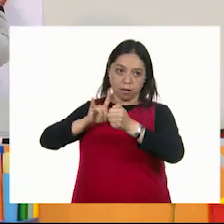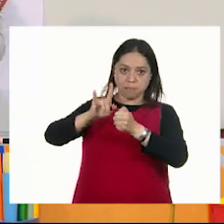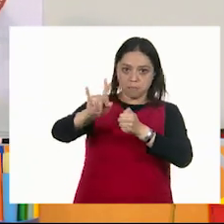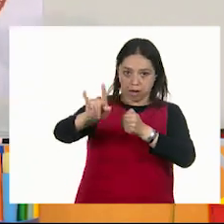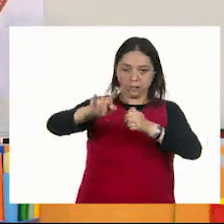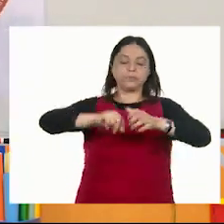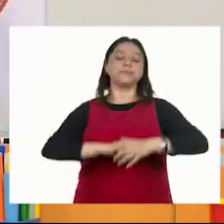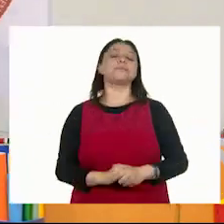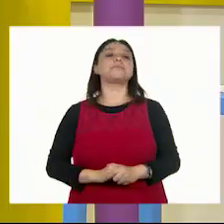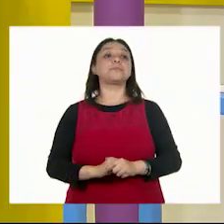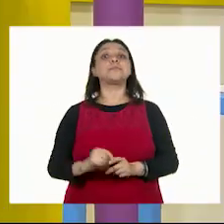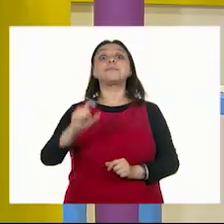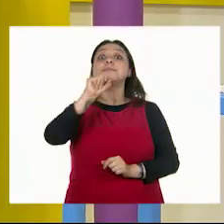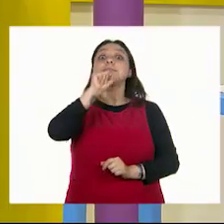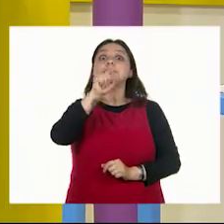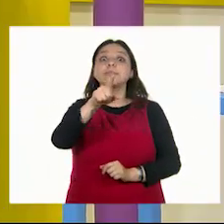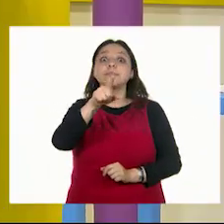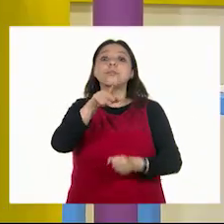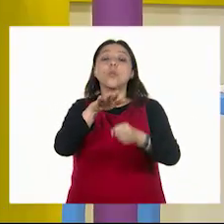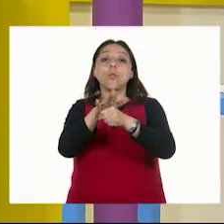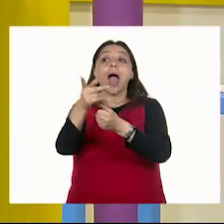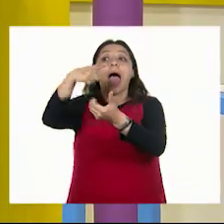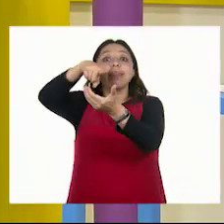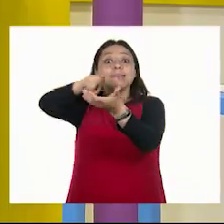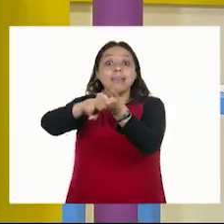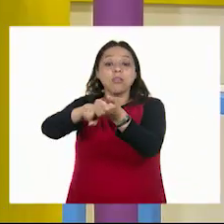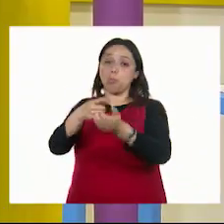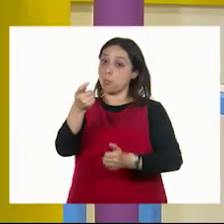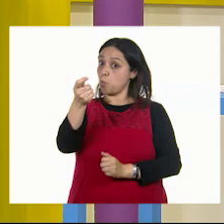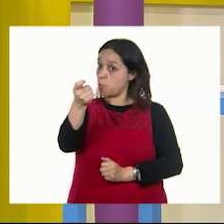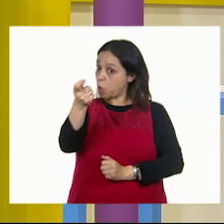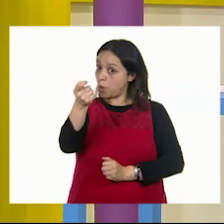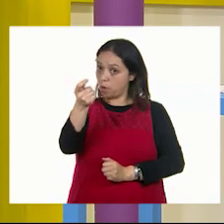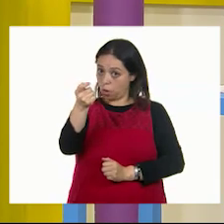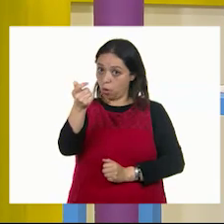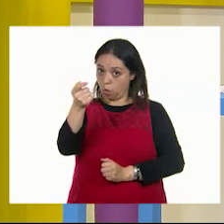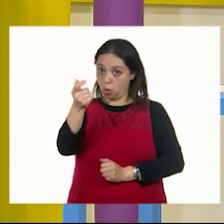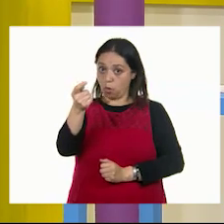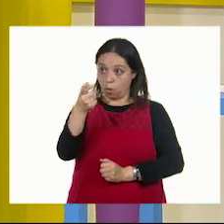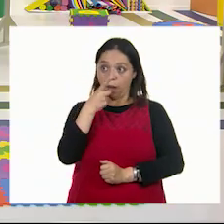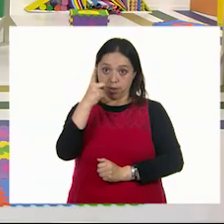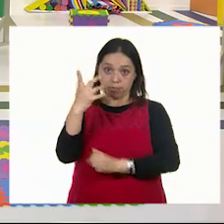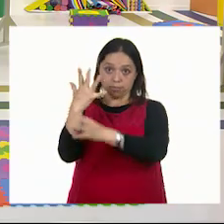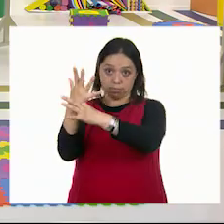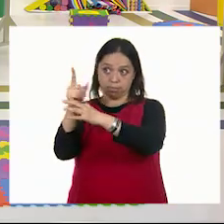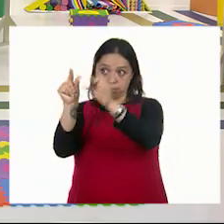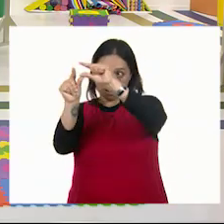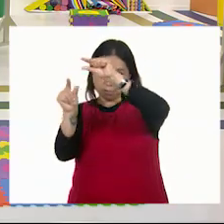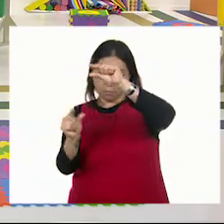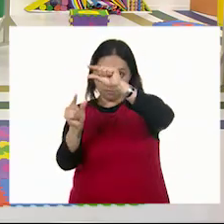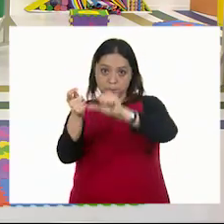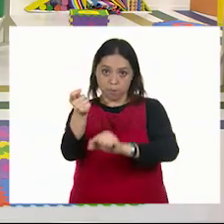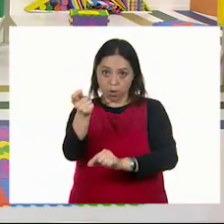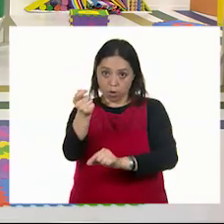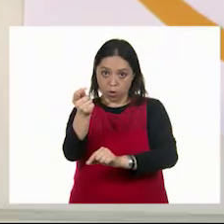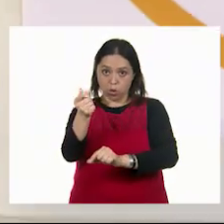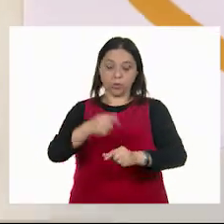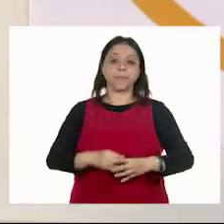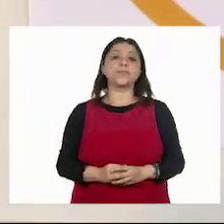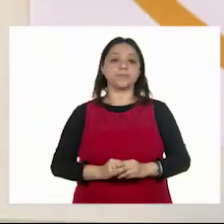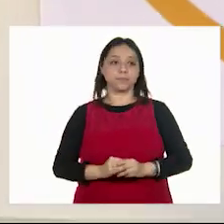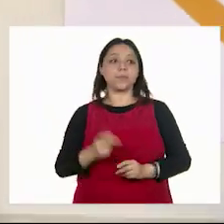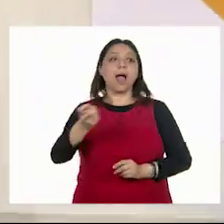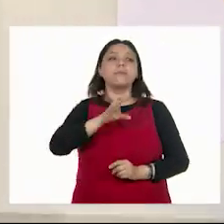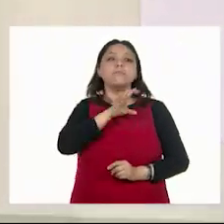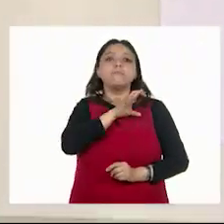También está colocado en donde dice cantidad. Pocos. Muy bien. Y ahora... ¡Ay! Esto me